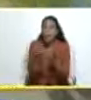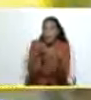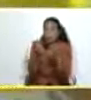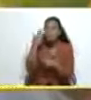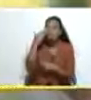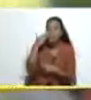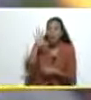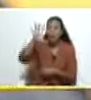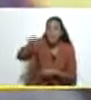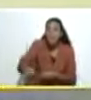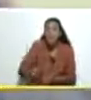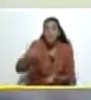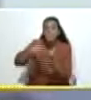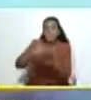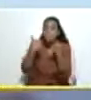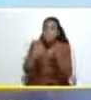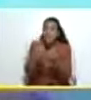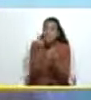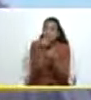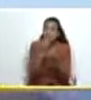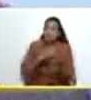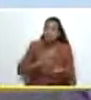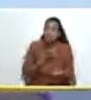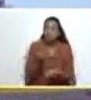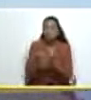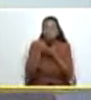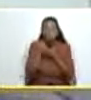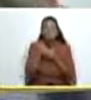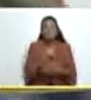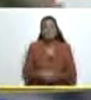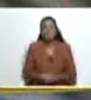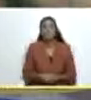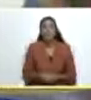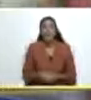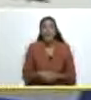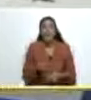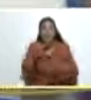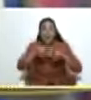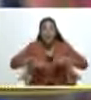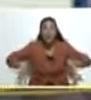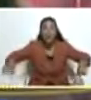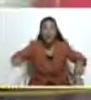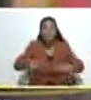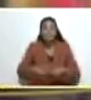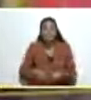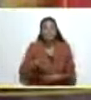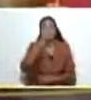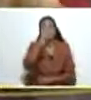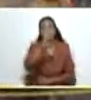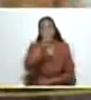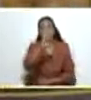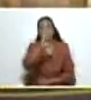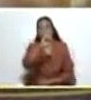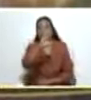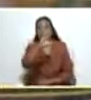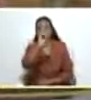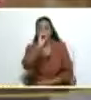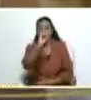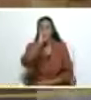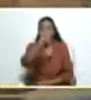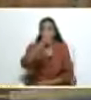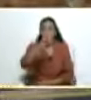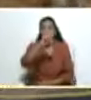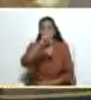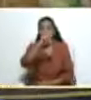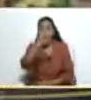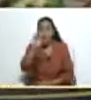acceda a este beneficio. La expansión de las RICOMILES, no solamente en el sector salud,